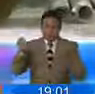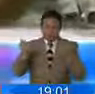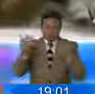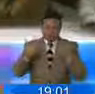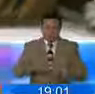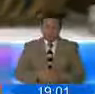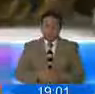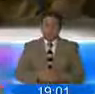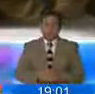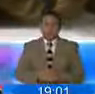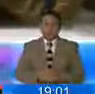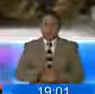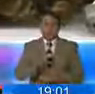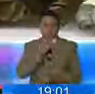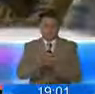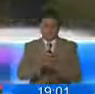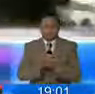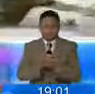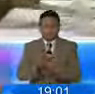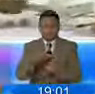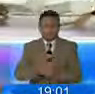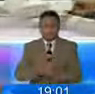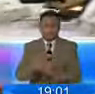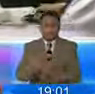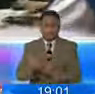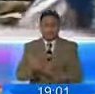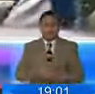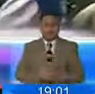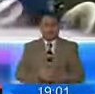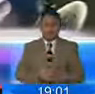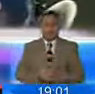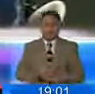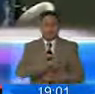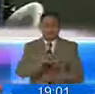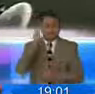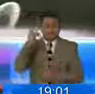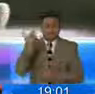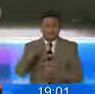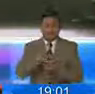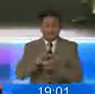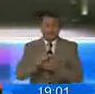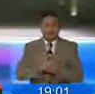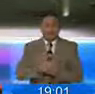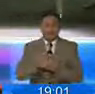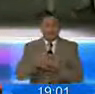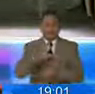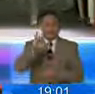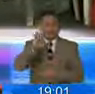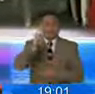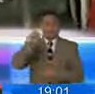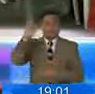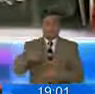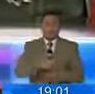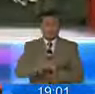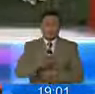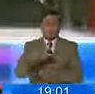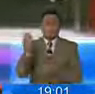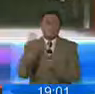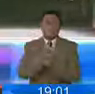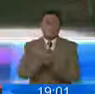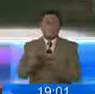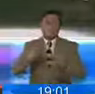sentido. Muchísimas gracias por esta valiosa información. Como escuchamos, compañeros, ya lleva el 80% de las